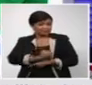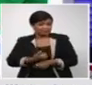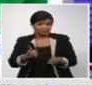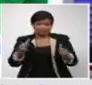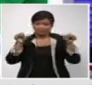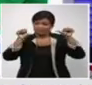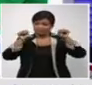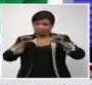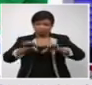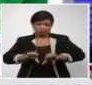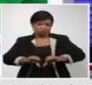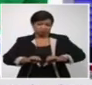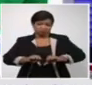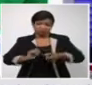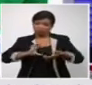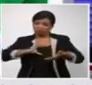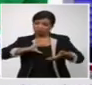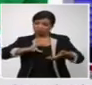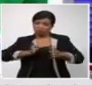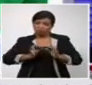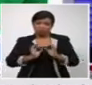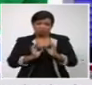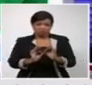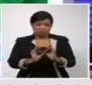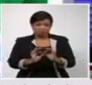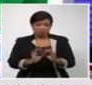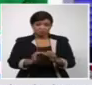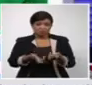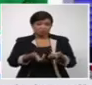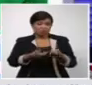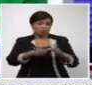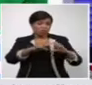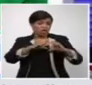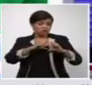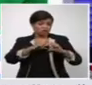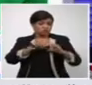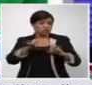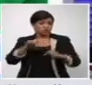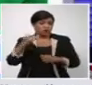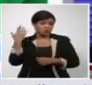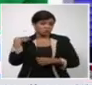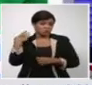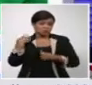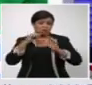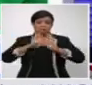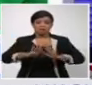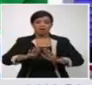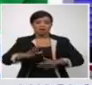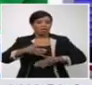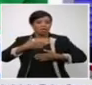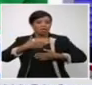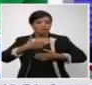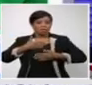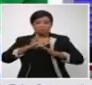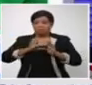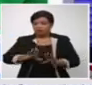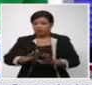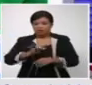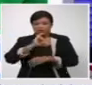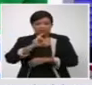ventricular hace una parada cardiopulmonar que realmente no fue posible su